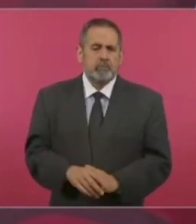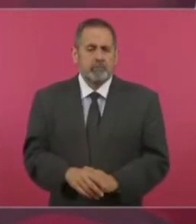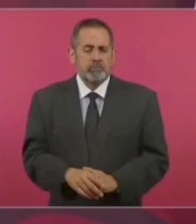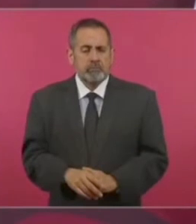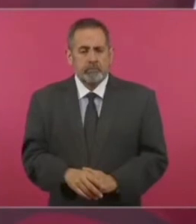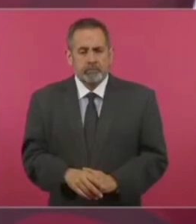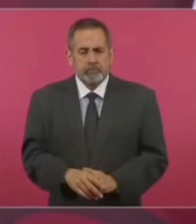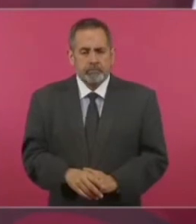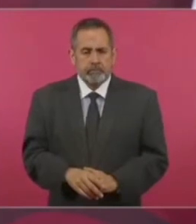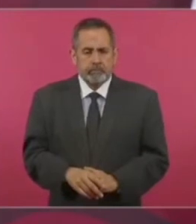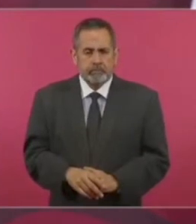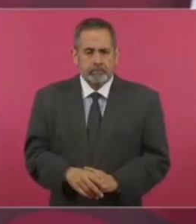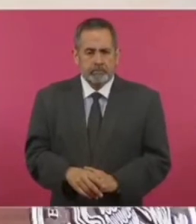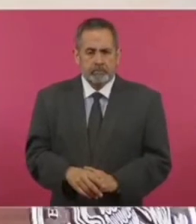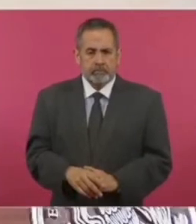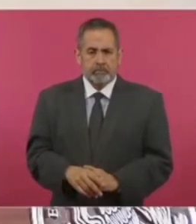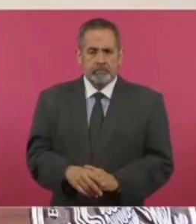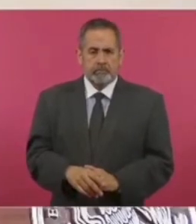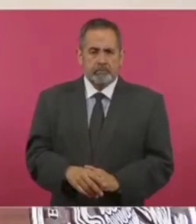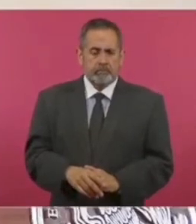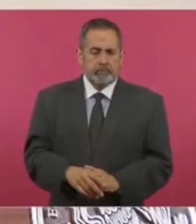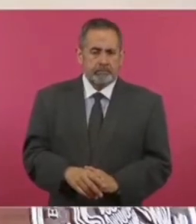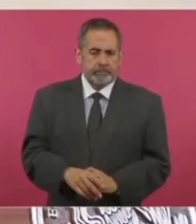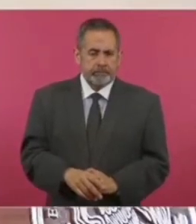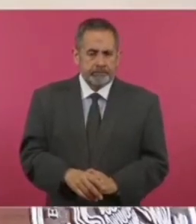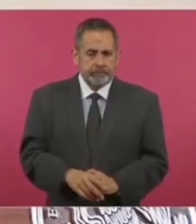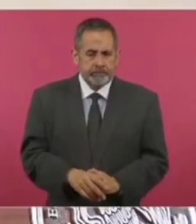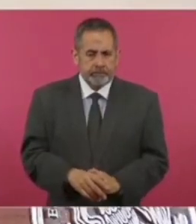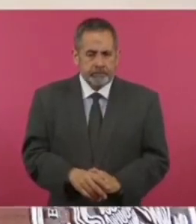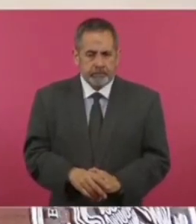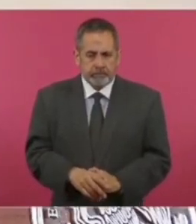Y si no hay